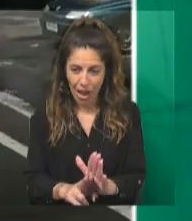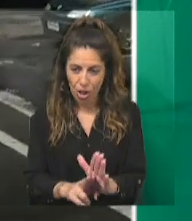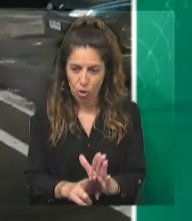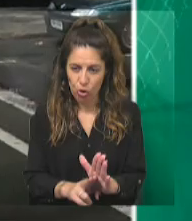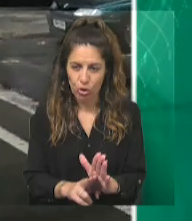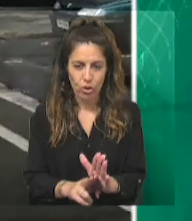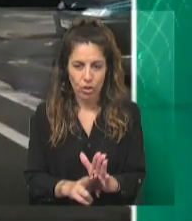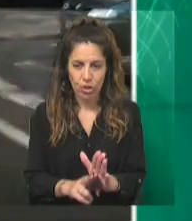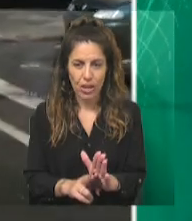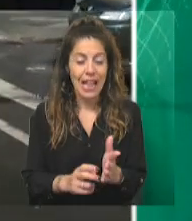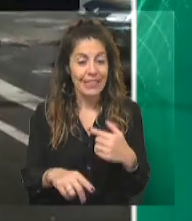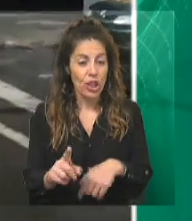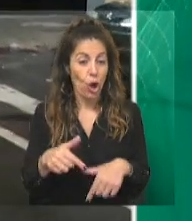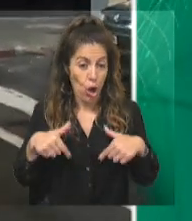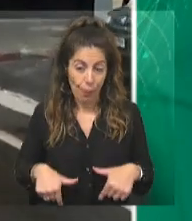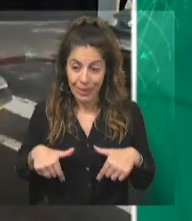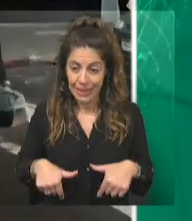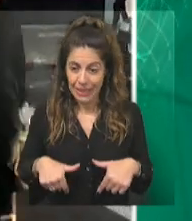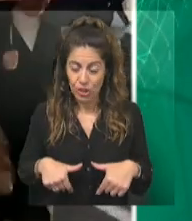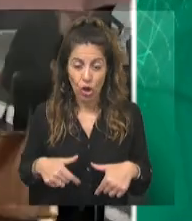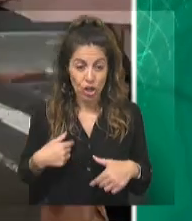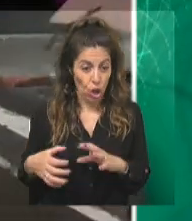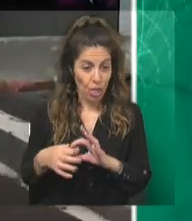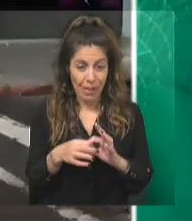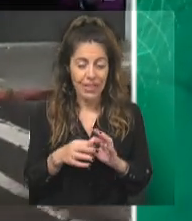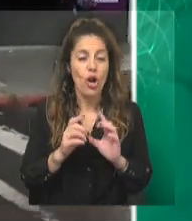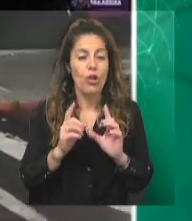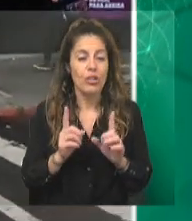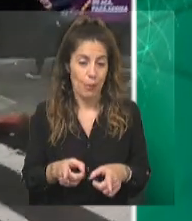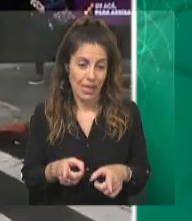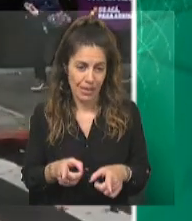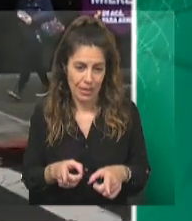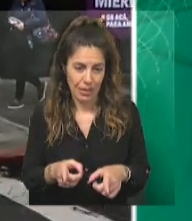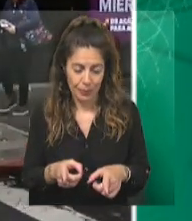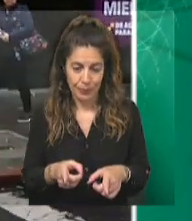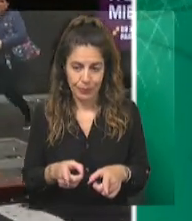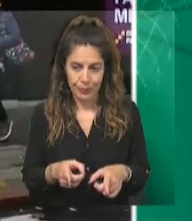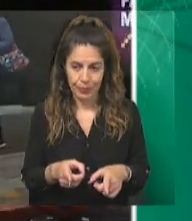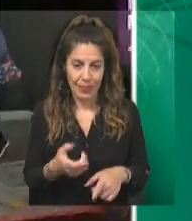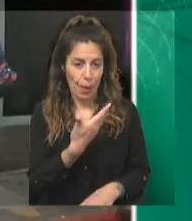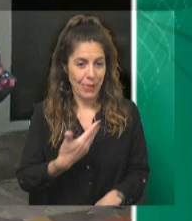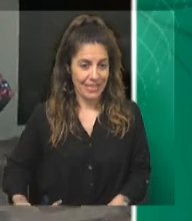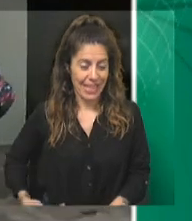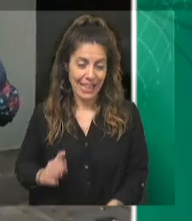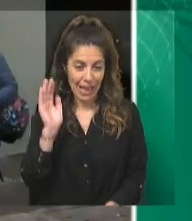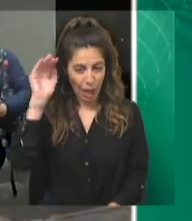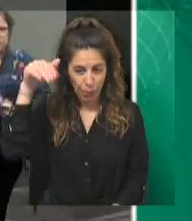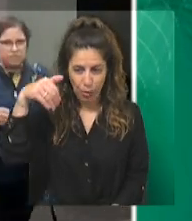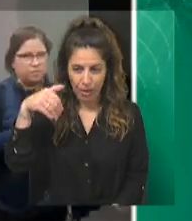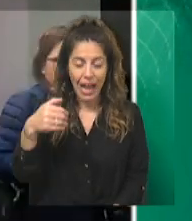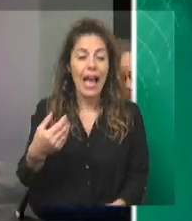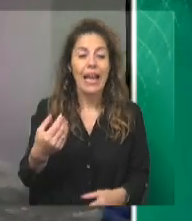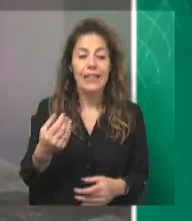eh tanto de los ministros de los que defendí como del del del presidente de la República